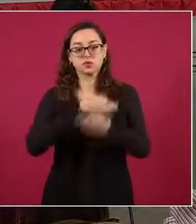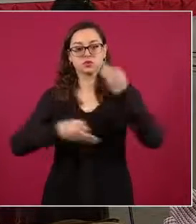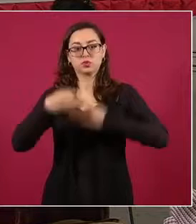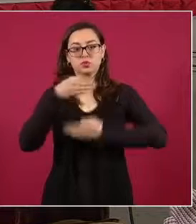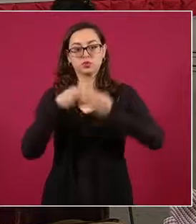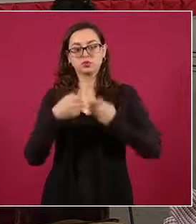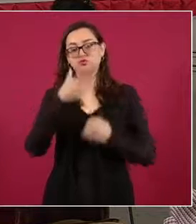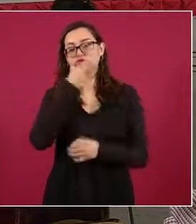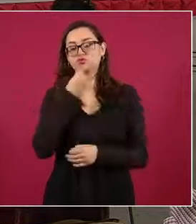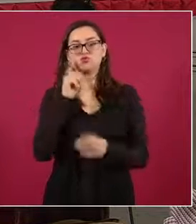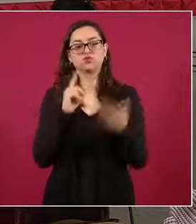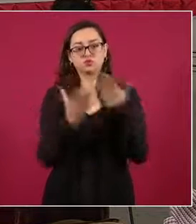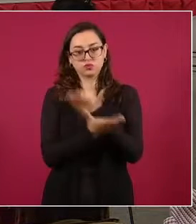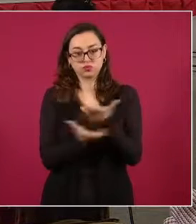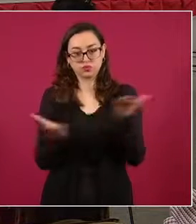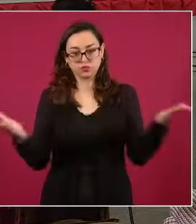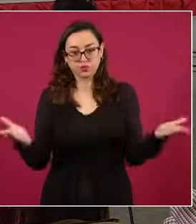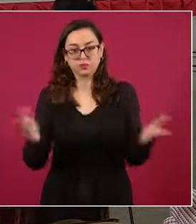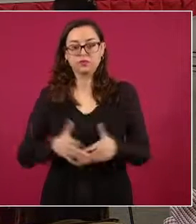doctor Alcocer, doctor López-Gatell.